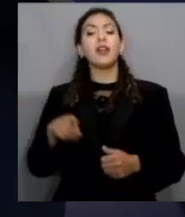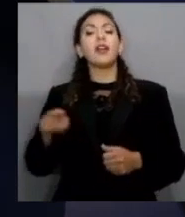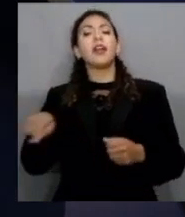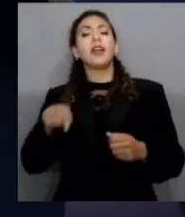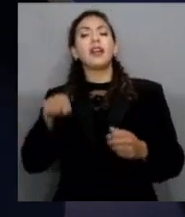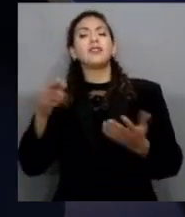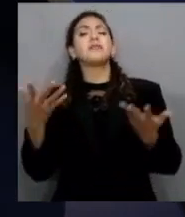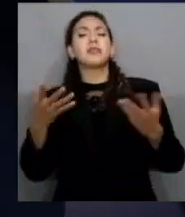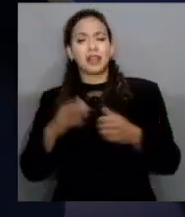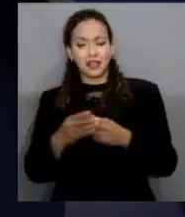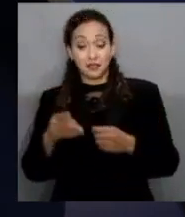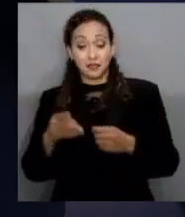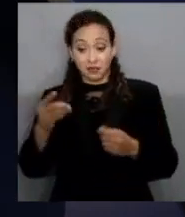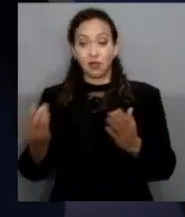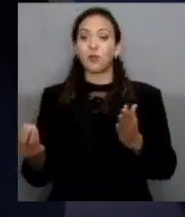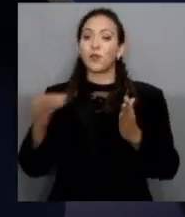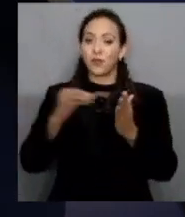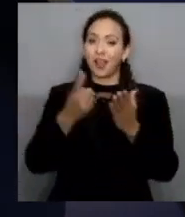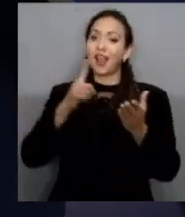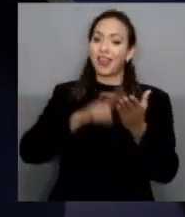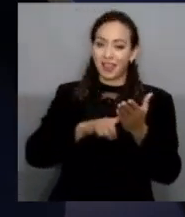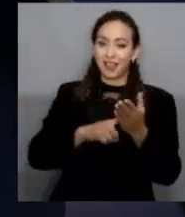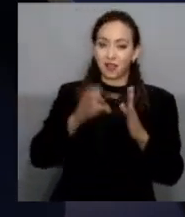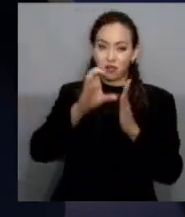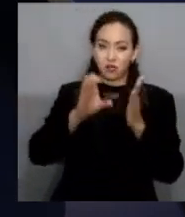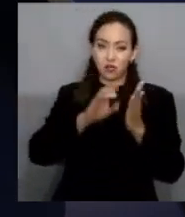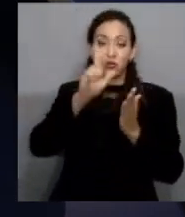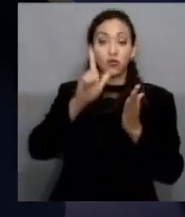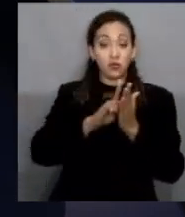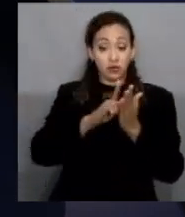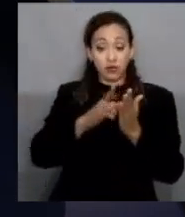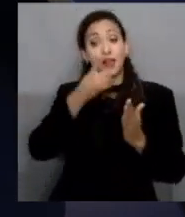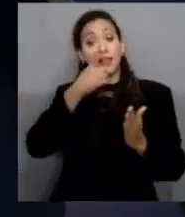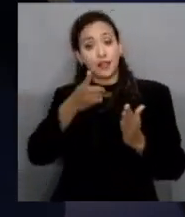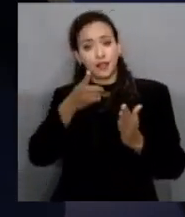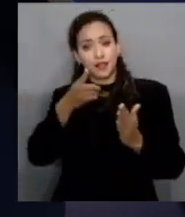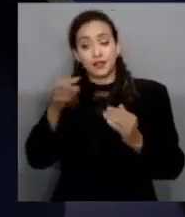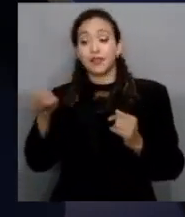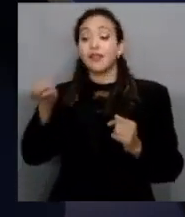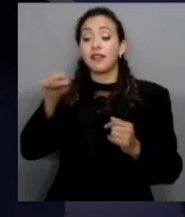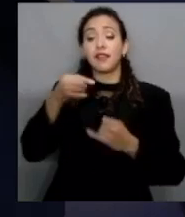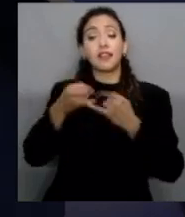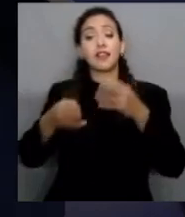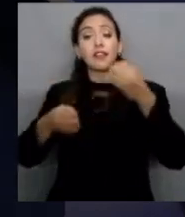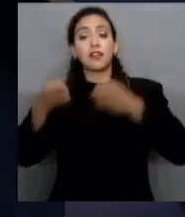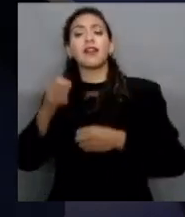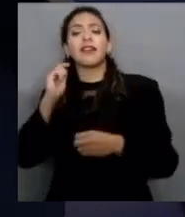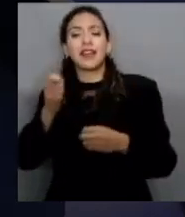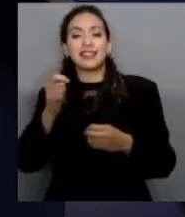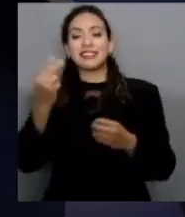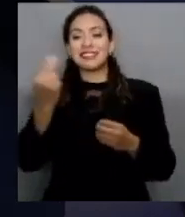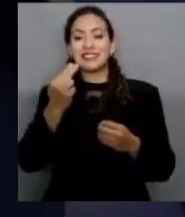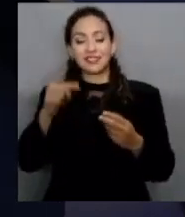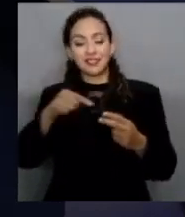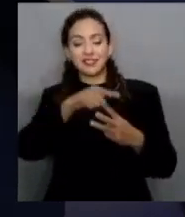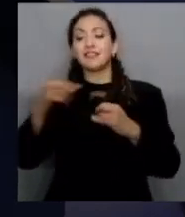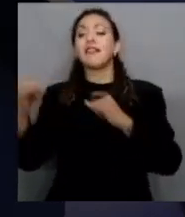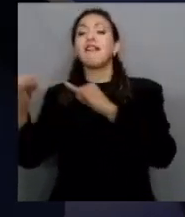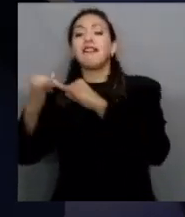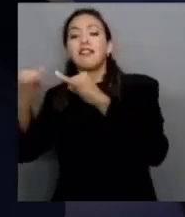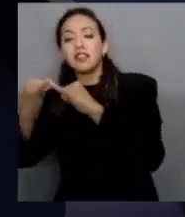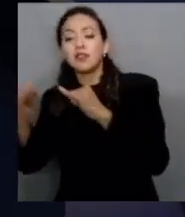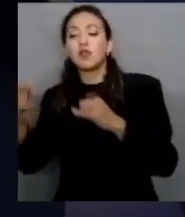la Constitución requiere necesariamente acompañarse de mecanismos que la